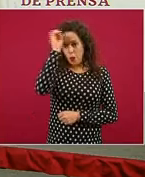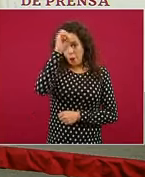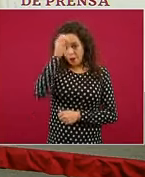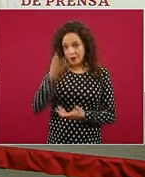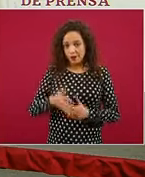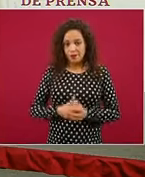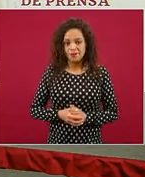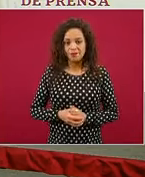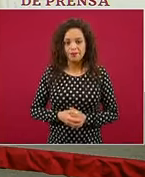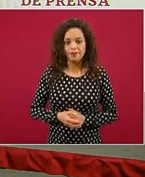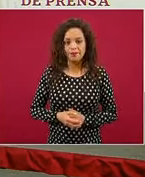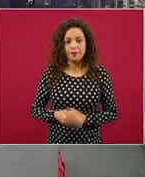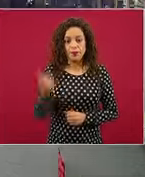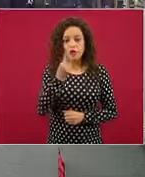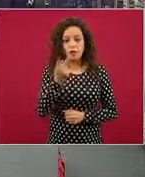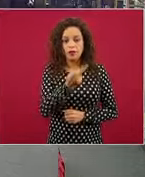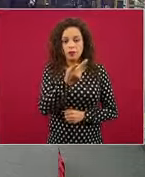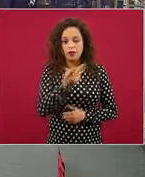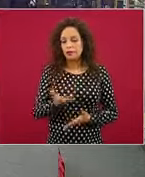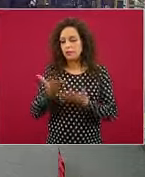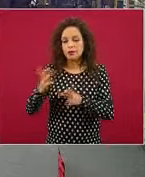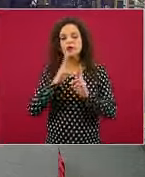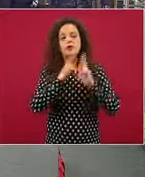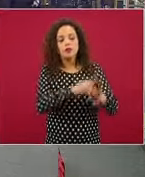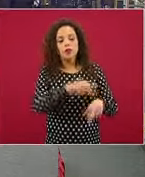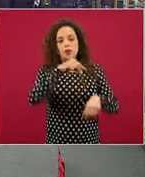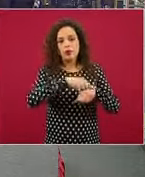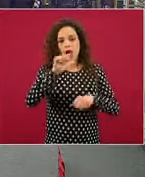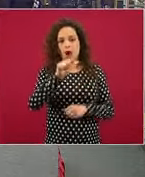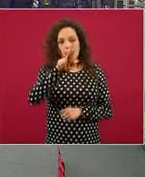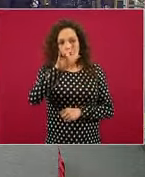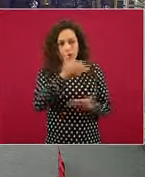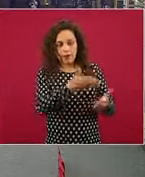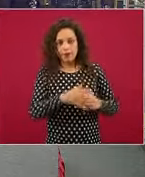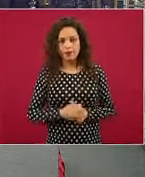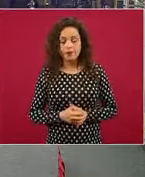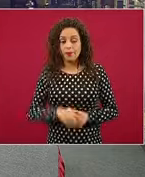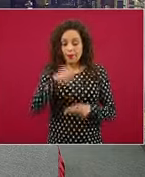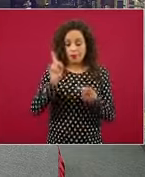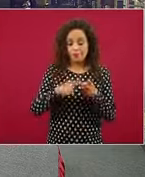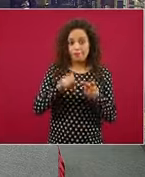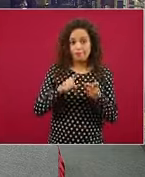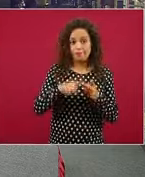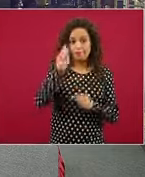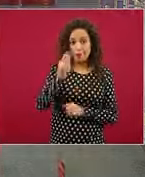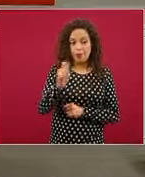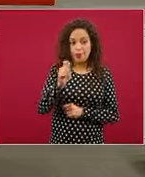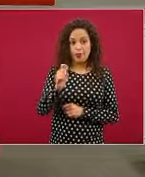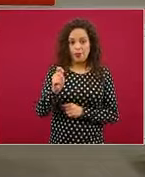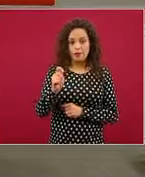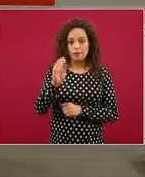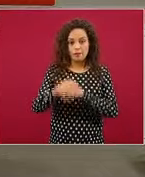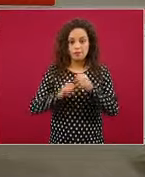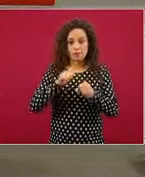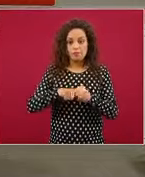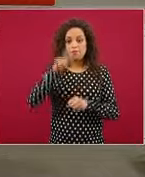las dos preguntas al doctor Lomía. Con mucho gusto. En relación a la segunda, que tiene que ver con los bisones, y ha sido una